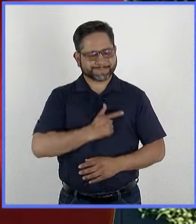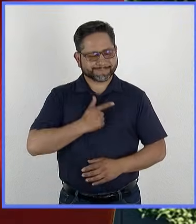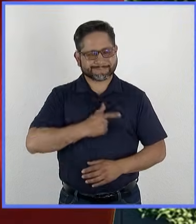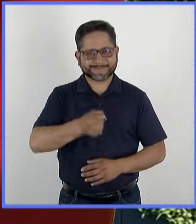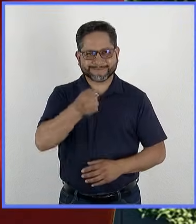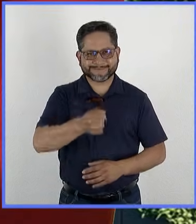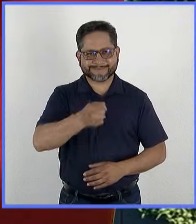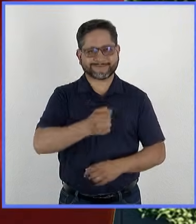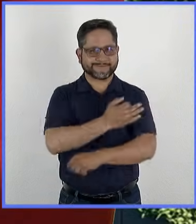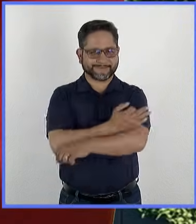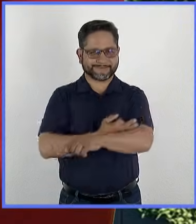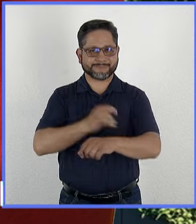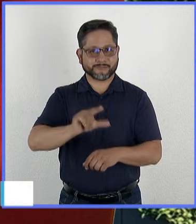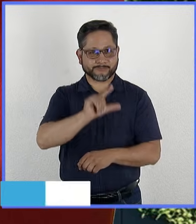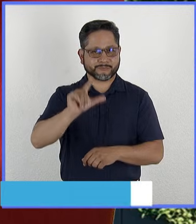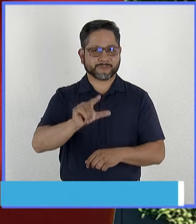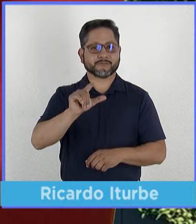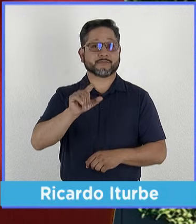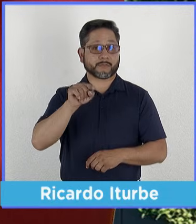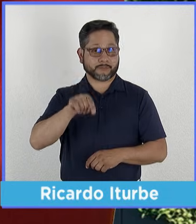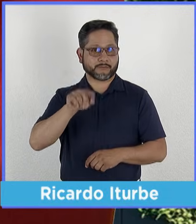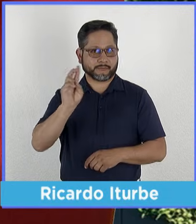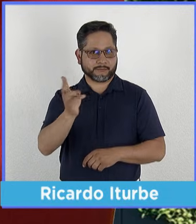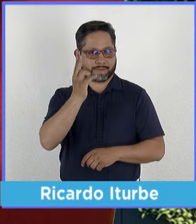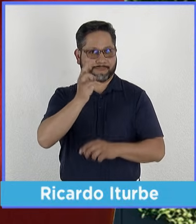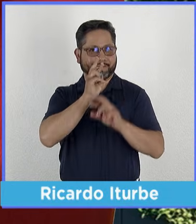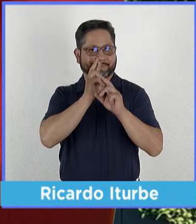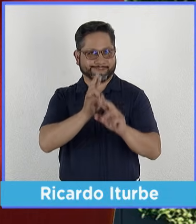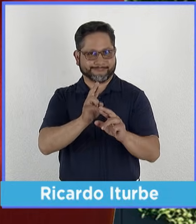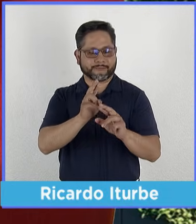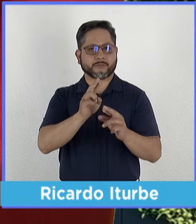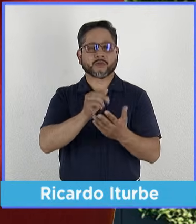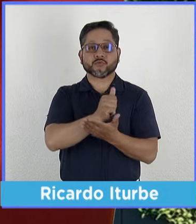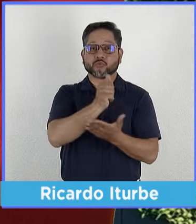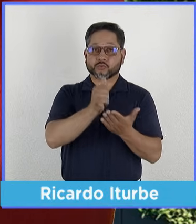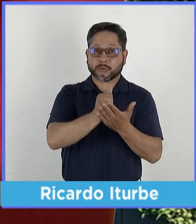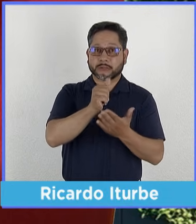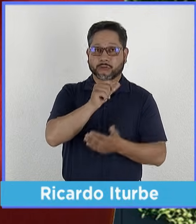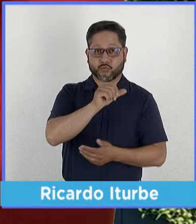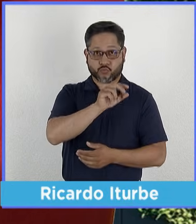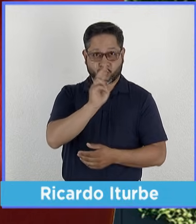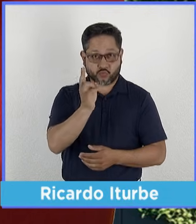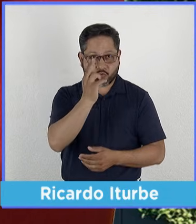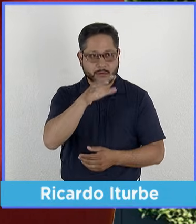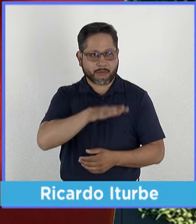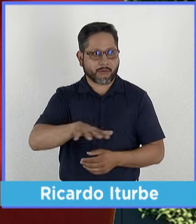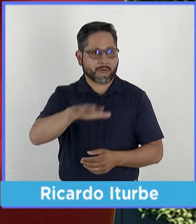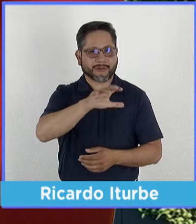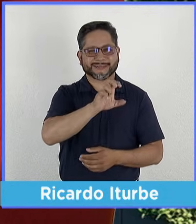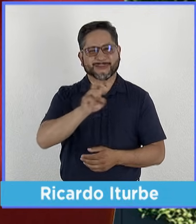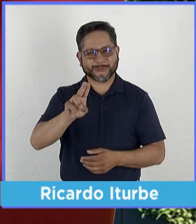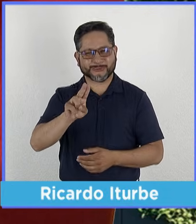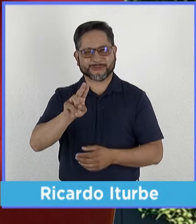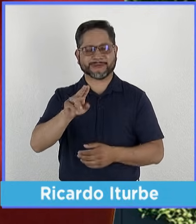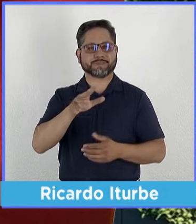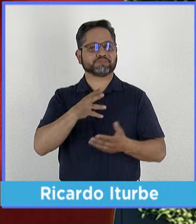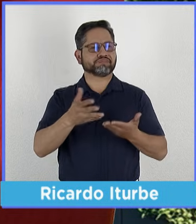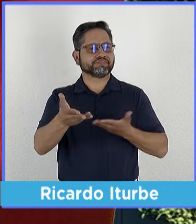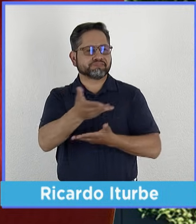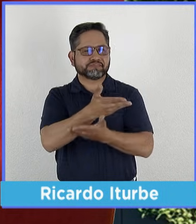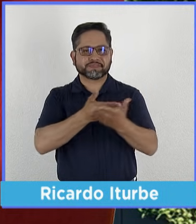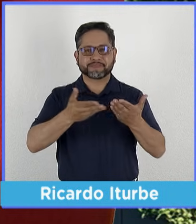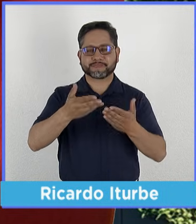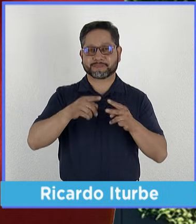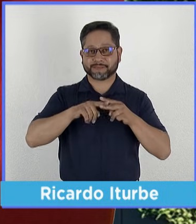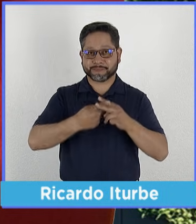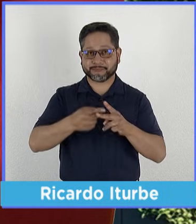saludarlos esta tarde de lunes aquí en la UNAM Responde desde nuestras instalaciones en Ciudad Universitaria, en el espacio informativo de TV UNAM. Y arrancamos la semana